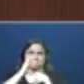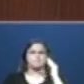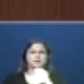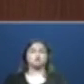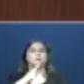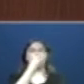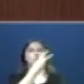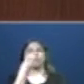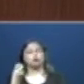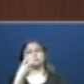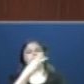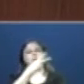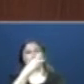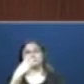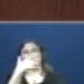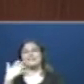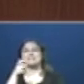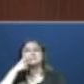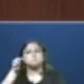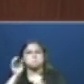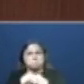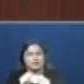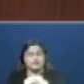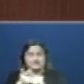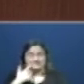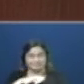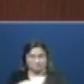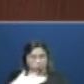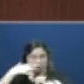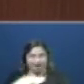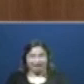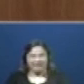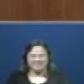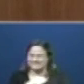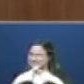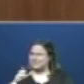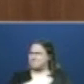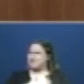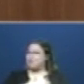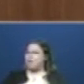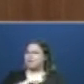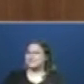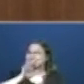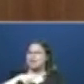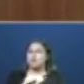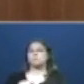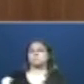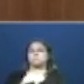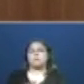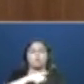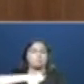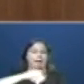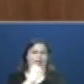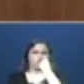locales menores ya hemos visto como esta realidad este auténtico hecho diferencial influye en la actividad